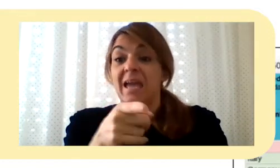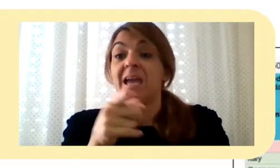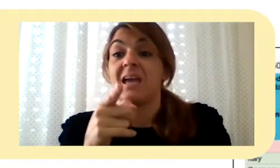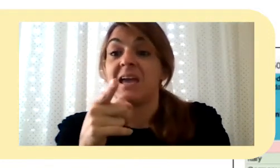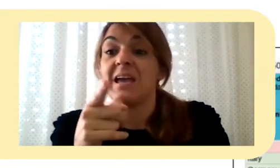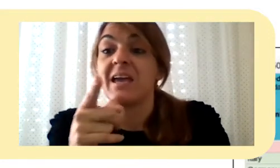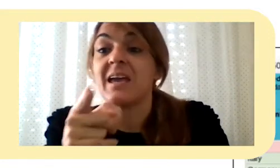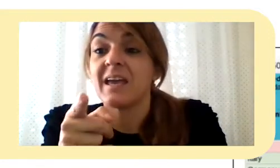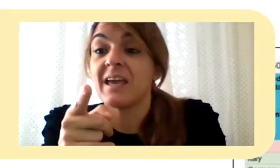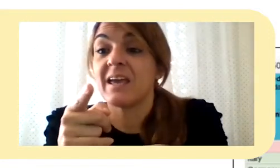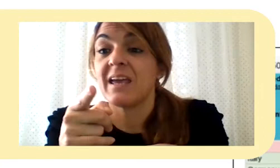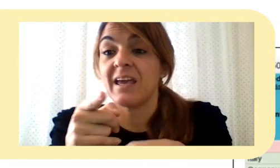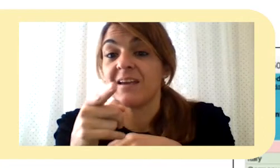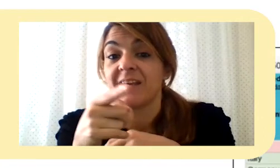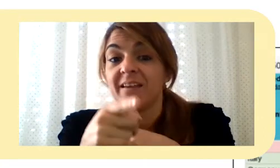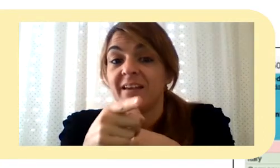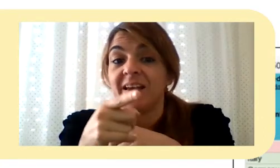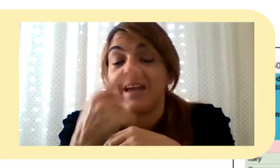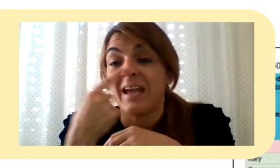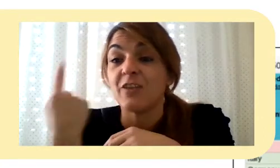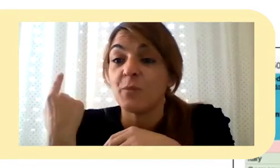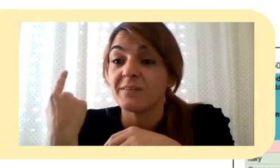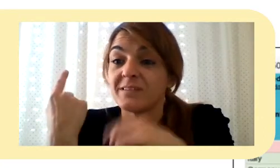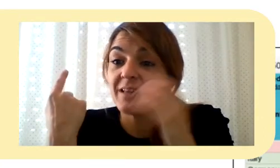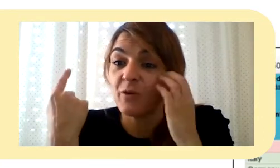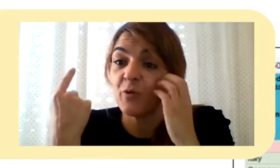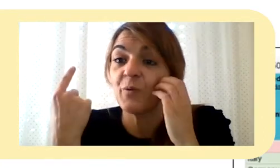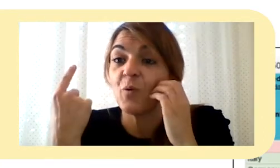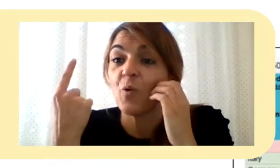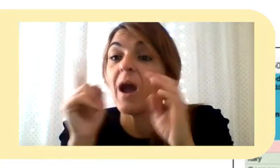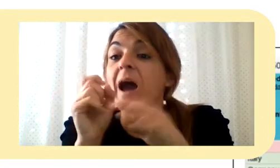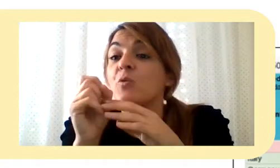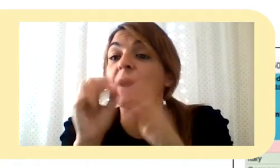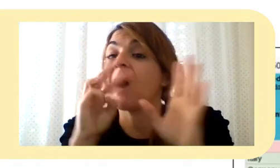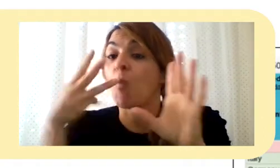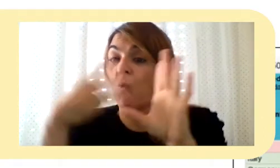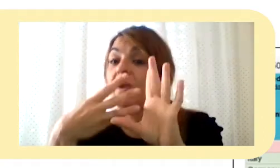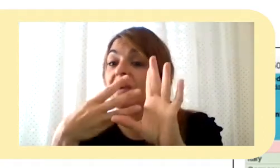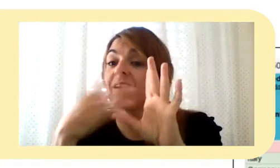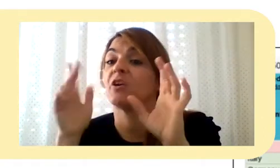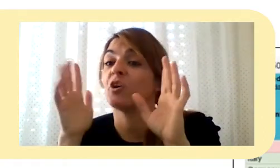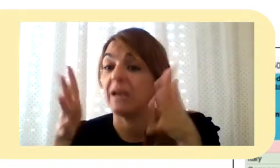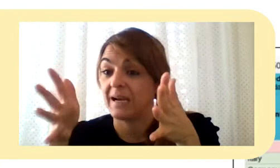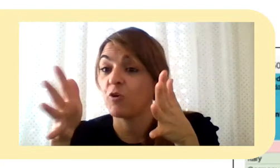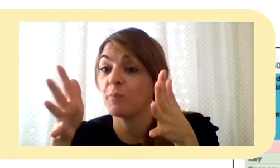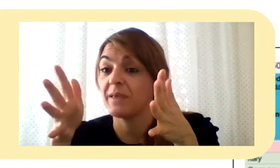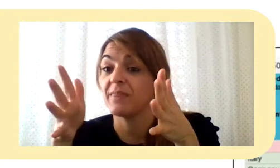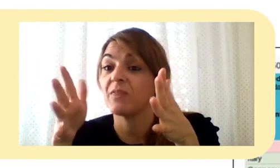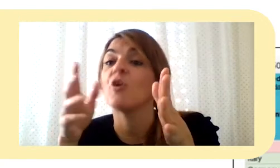una pantalla, un pantallazo de datos. Hay una página web que os recomiendo que se llama Global Health